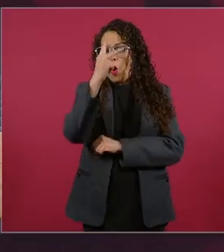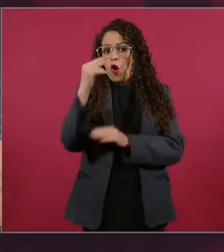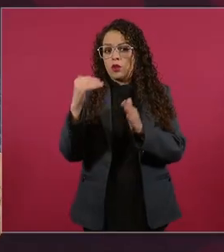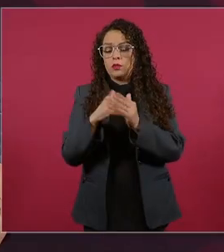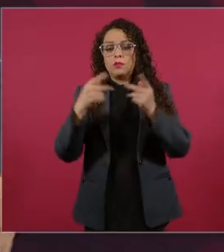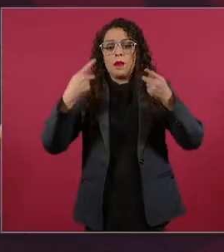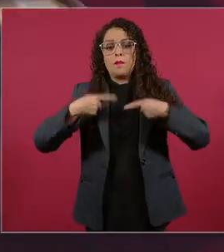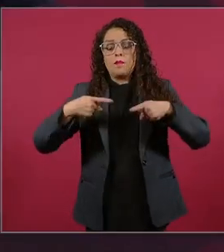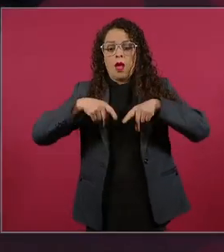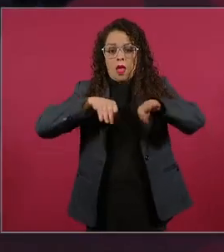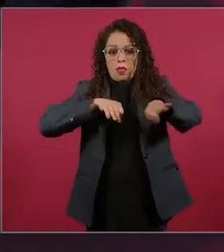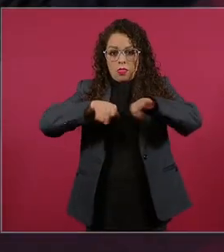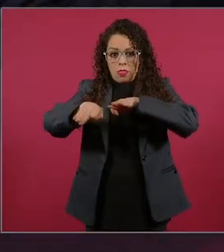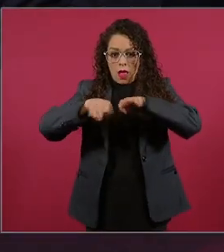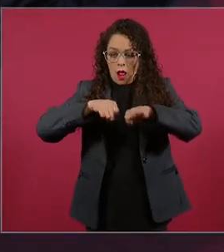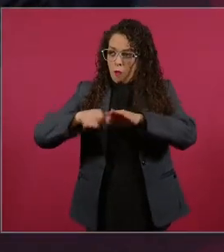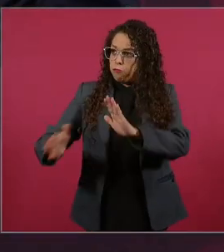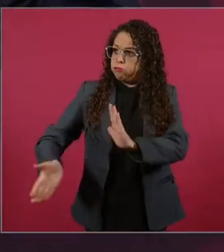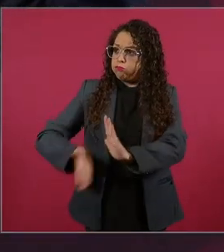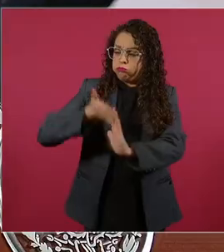Entonces, ya ahí